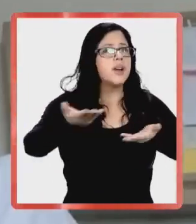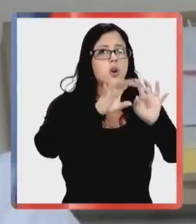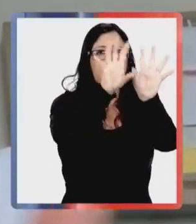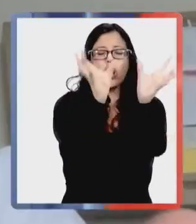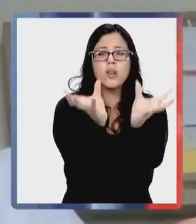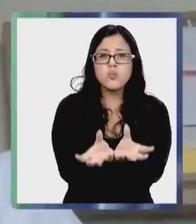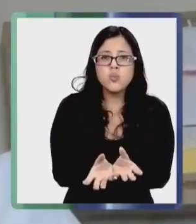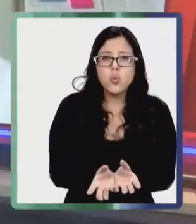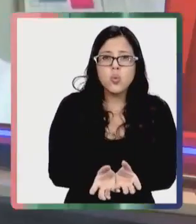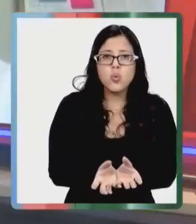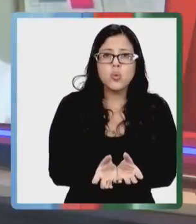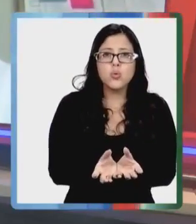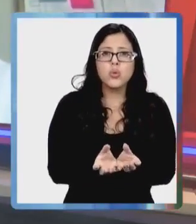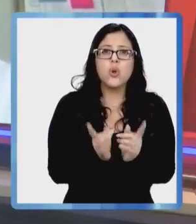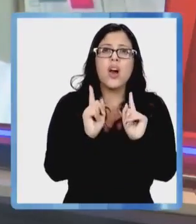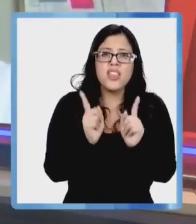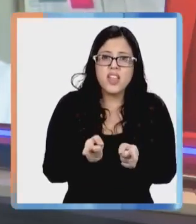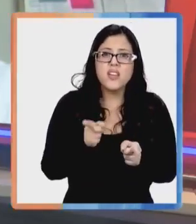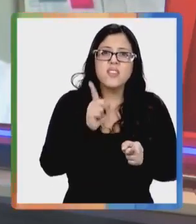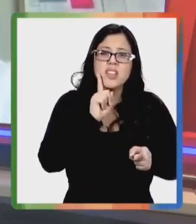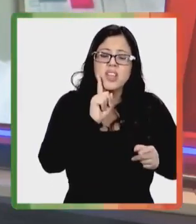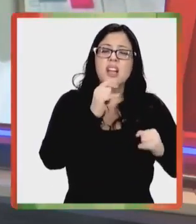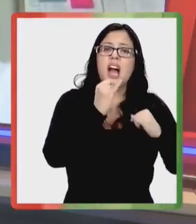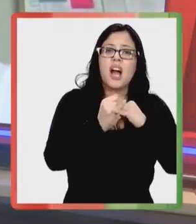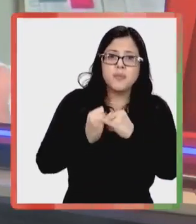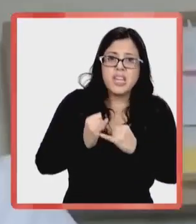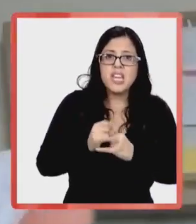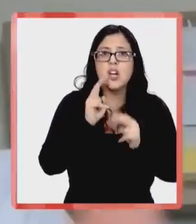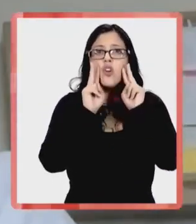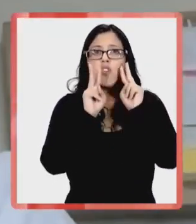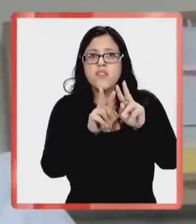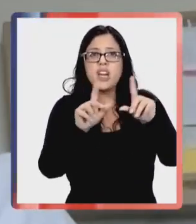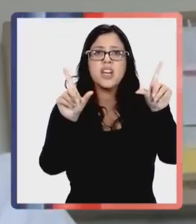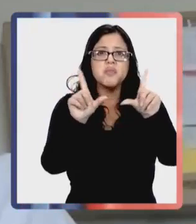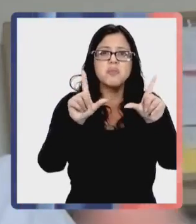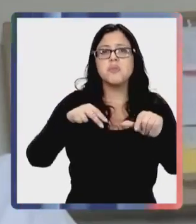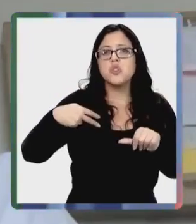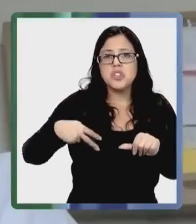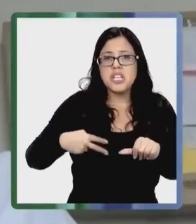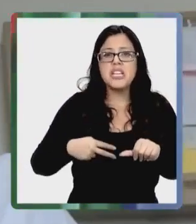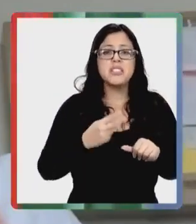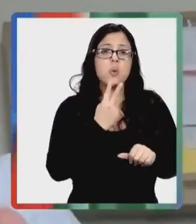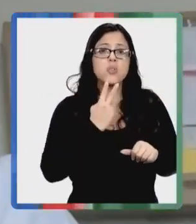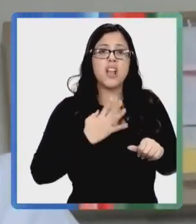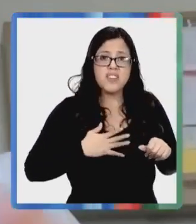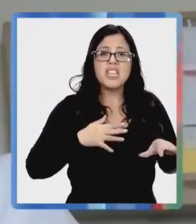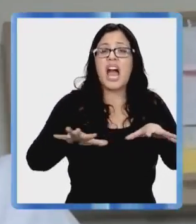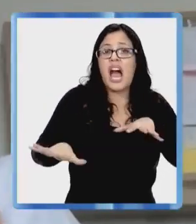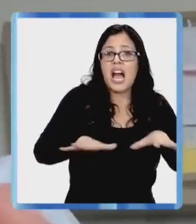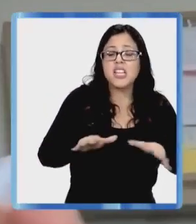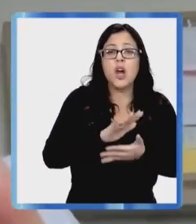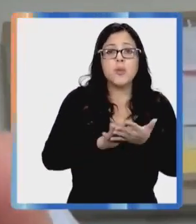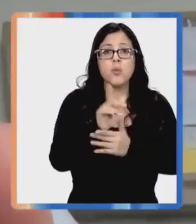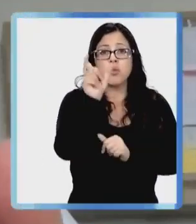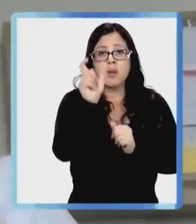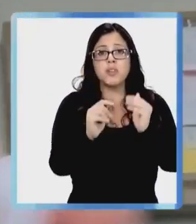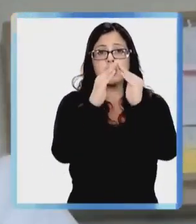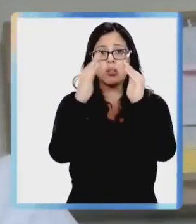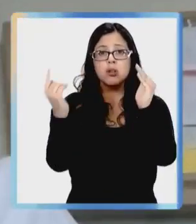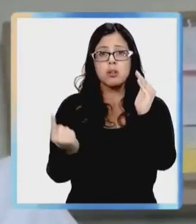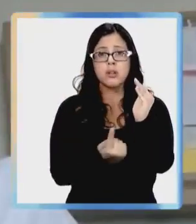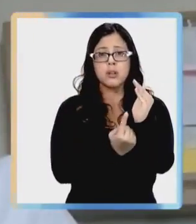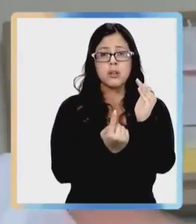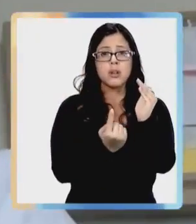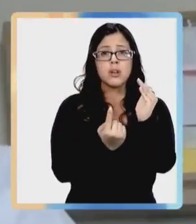mundo y debe tener amistades, debe leer las noticias, debe tener una vida activa. Es cierto que si tenemos una persona encerrada en una